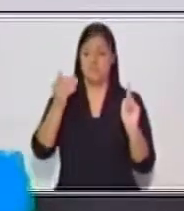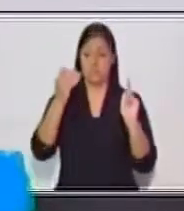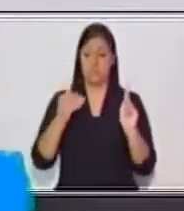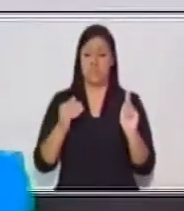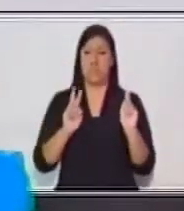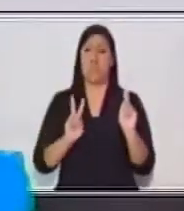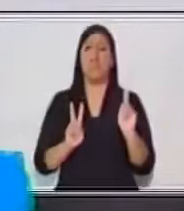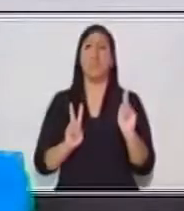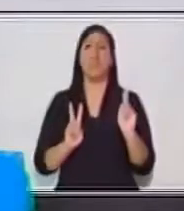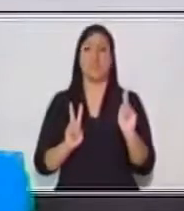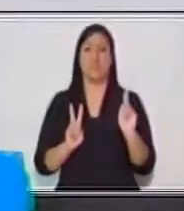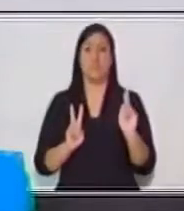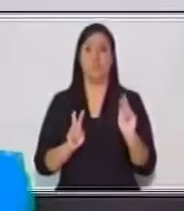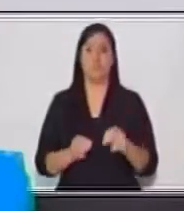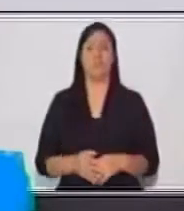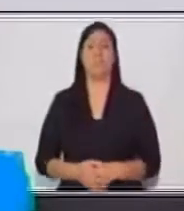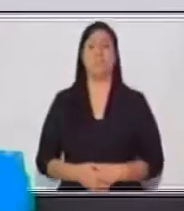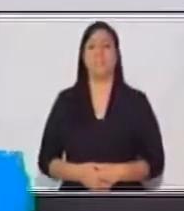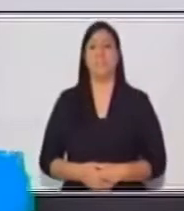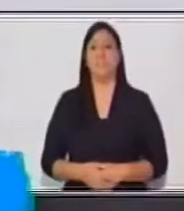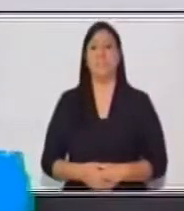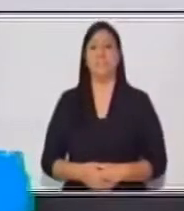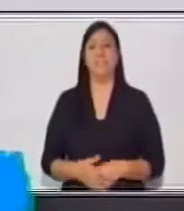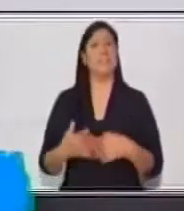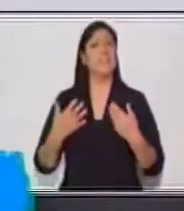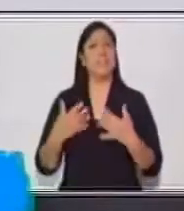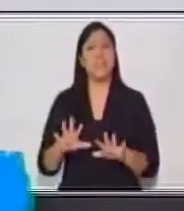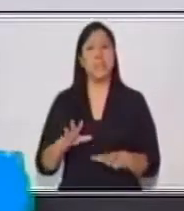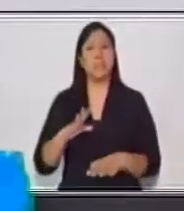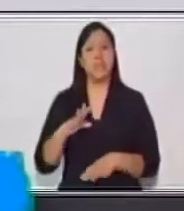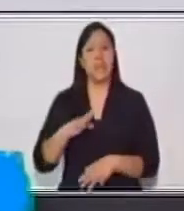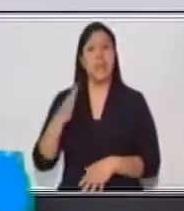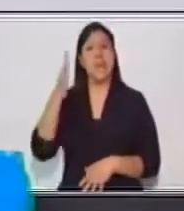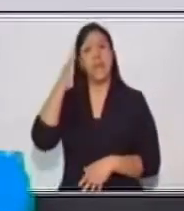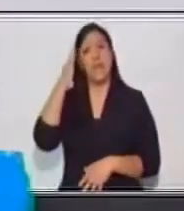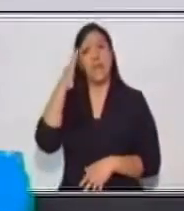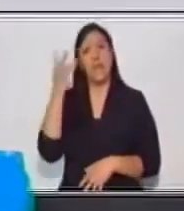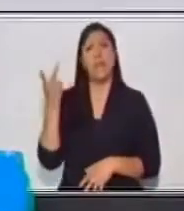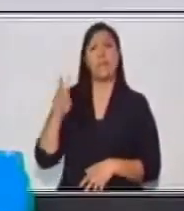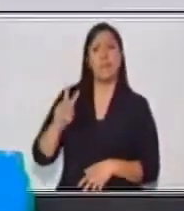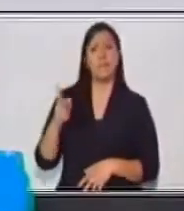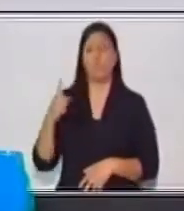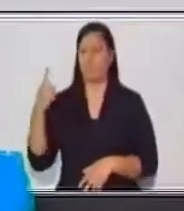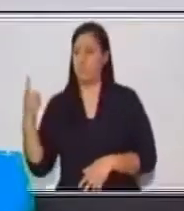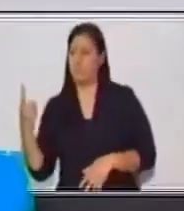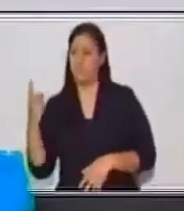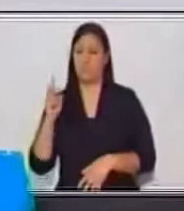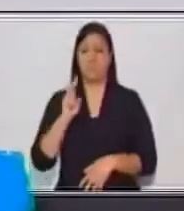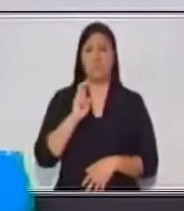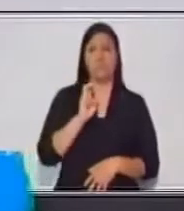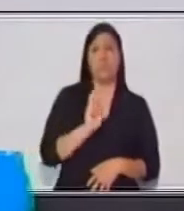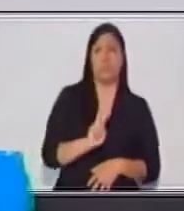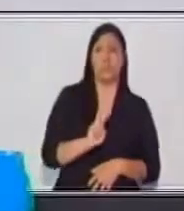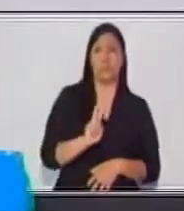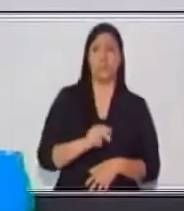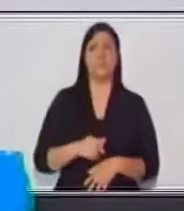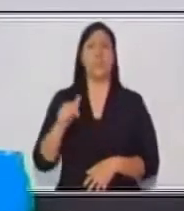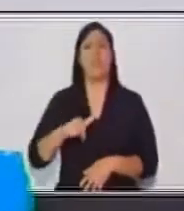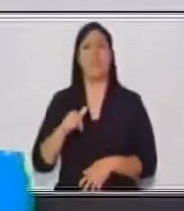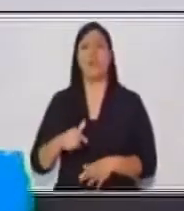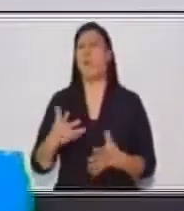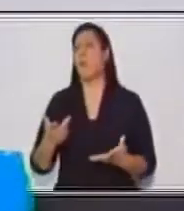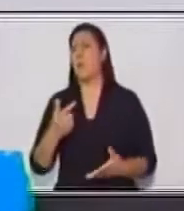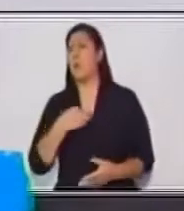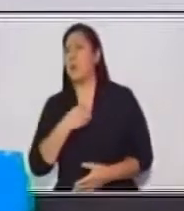2. Bueno, ya tenemos información de 2 de ellos. Pero ahora quiero que notes cuál es